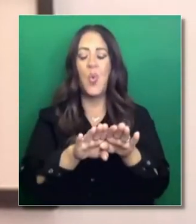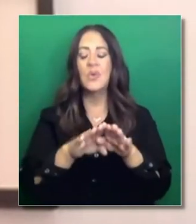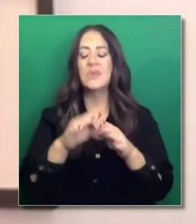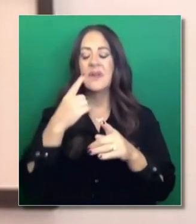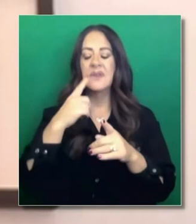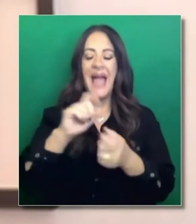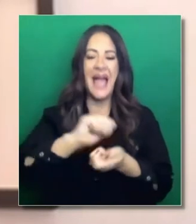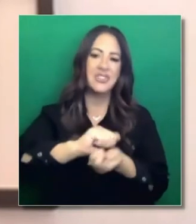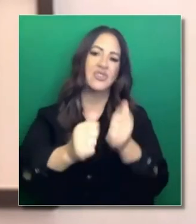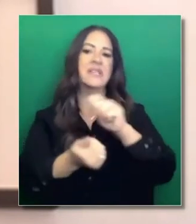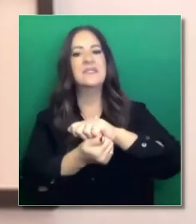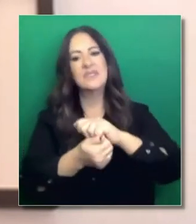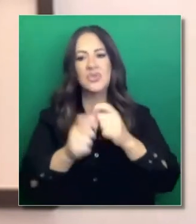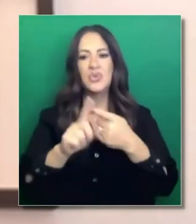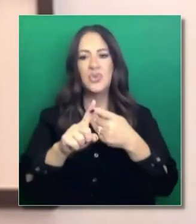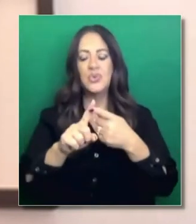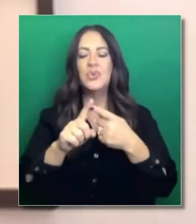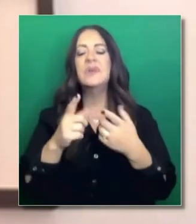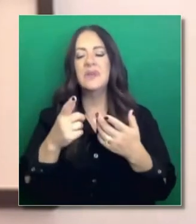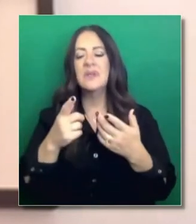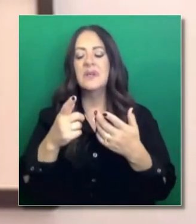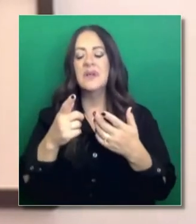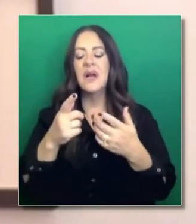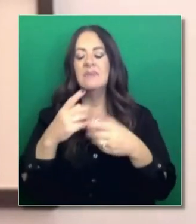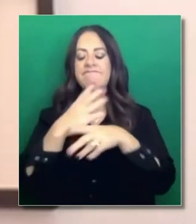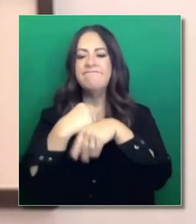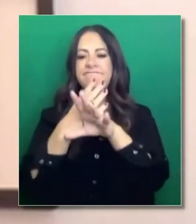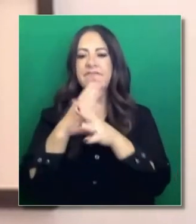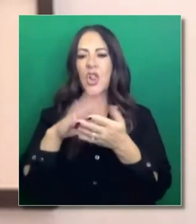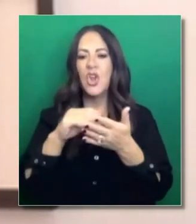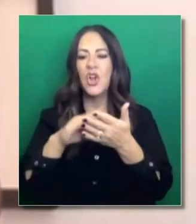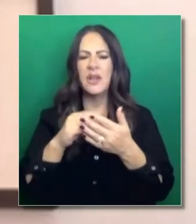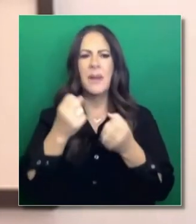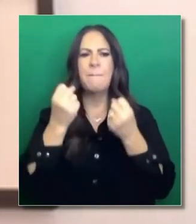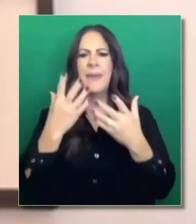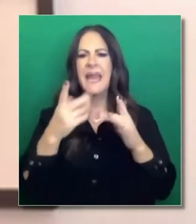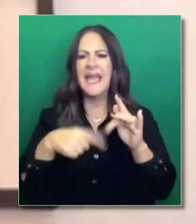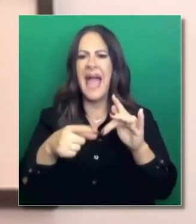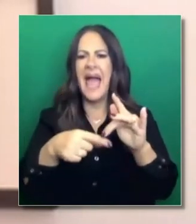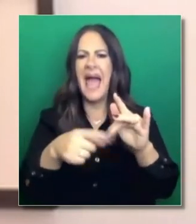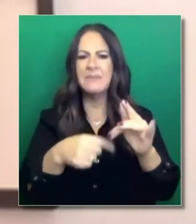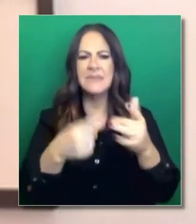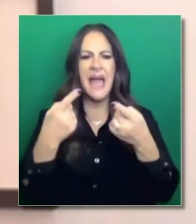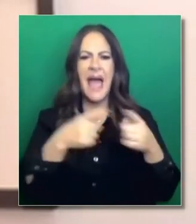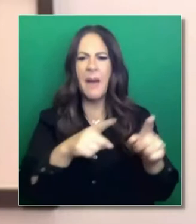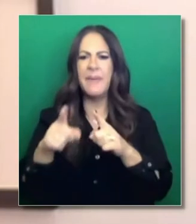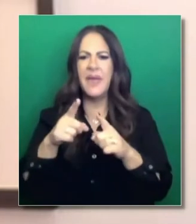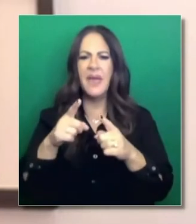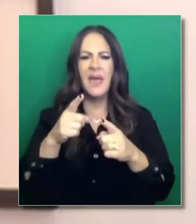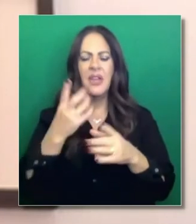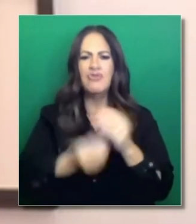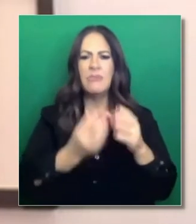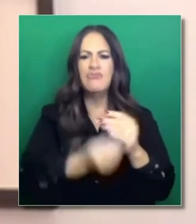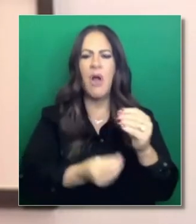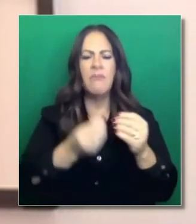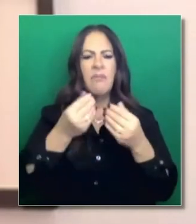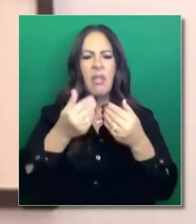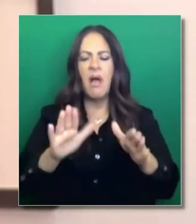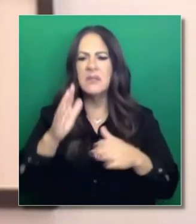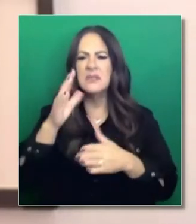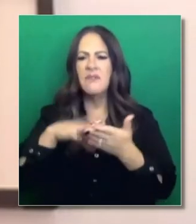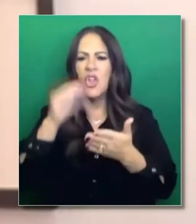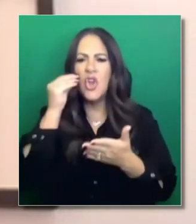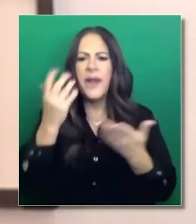que tenemos que corregir, fallas que tenemos que corregir, que se han reconocido durante la pandemia. La